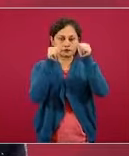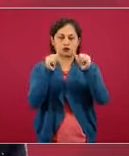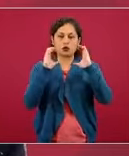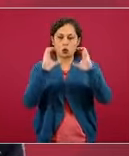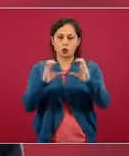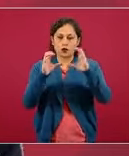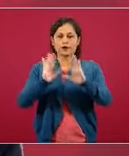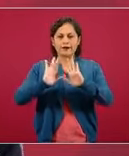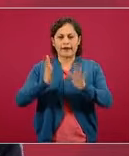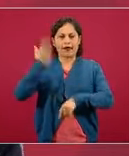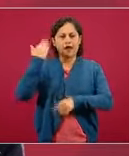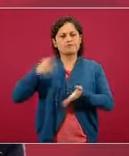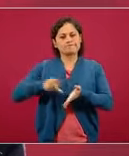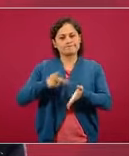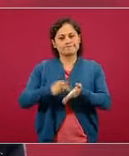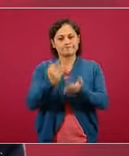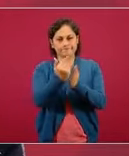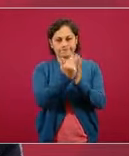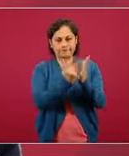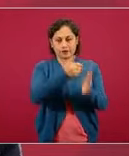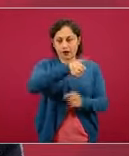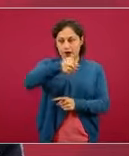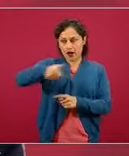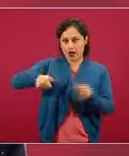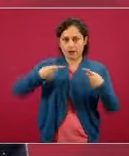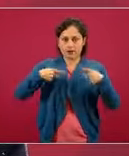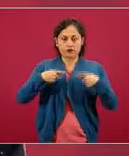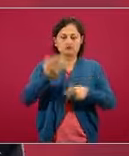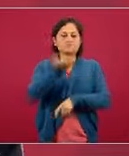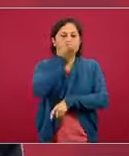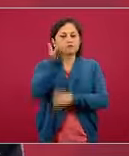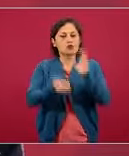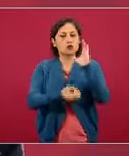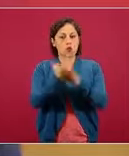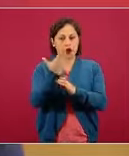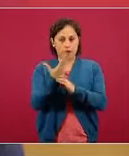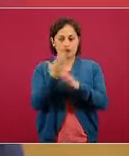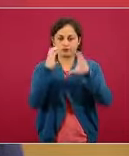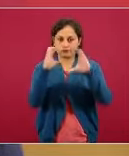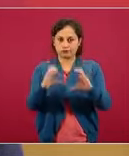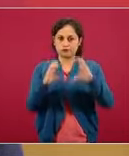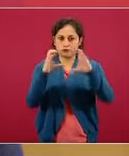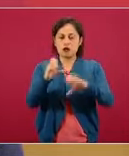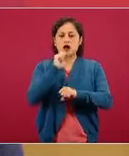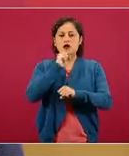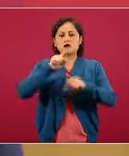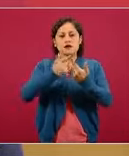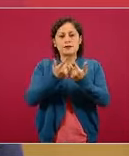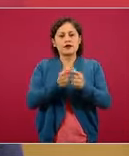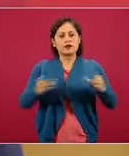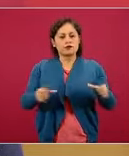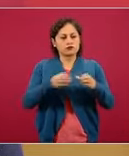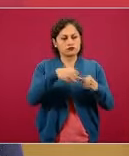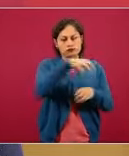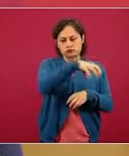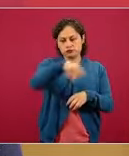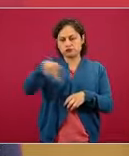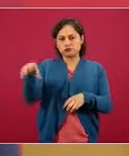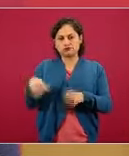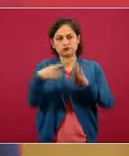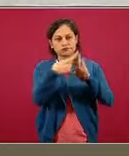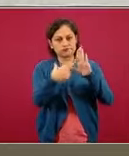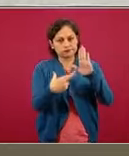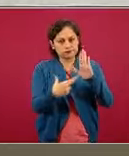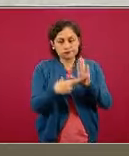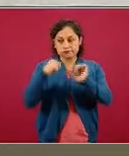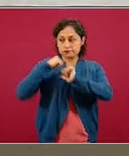hemos mencionado, tanto en lo individual, como son estos nuevos hábitos, como en lo colectivo, realizando y poniendo en práctica las diferentes instrucciones